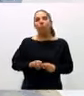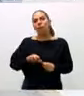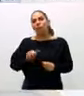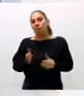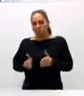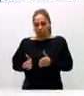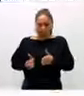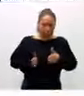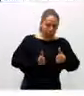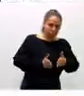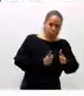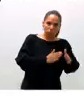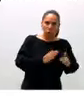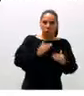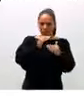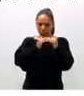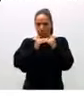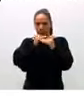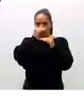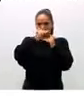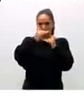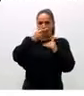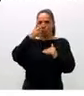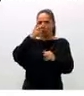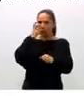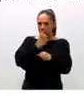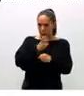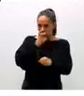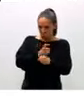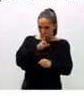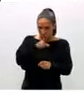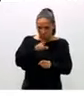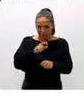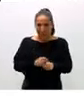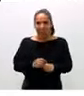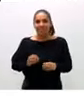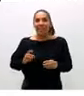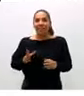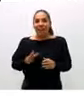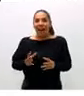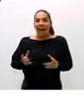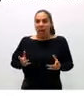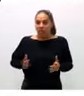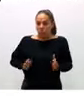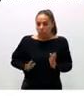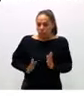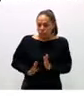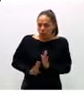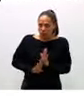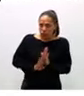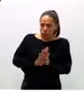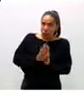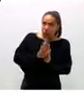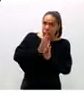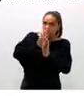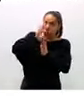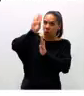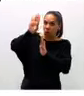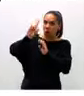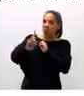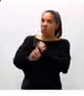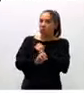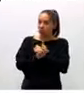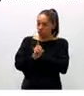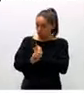del conflicto. Aquí ya estamos empezando a ver cómo el conflicto latente va a crecer y va a